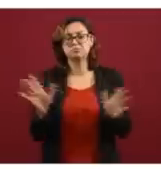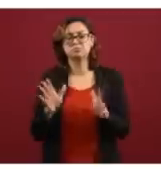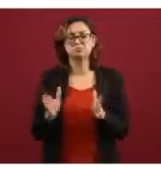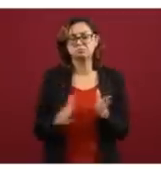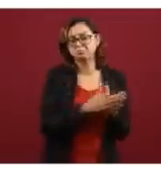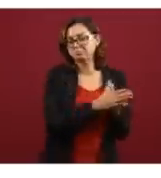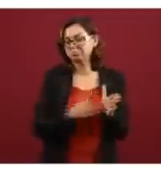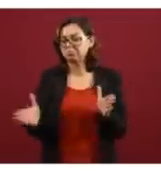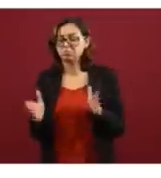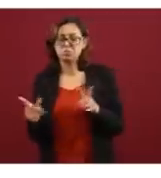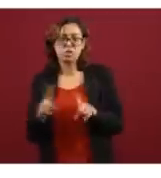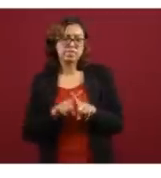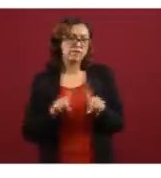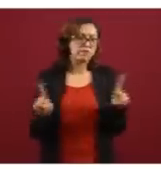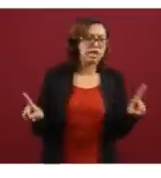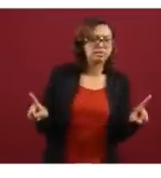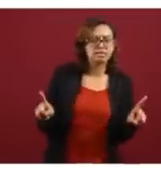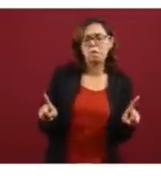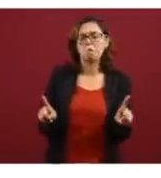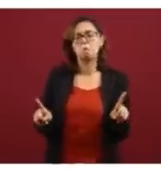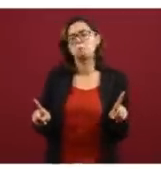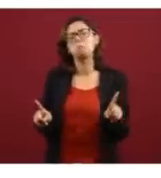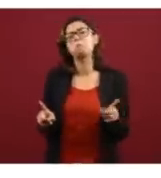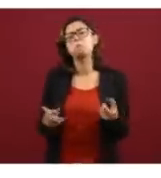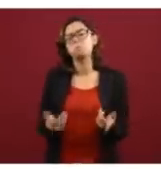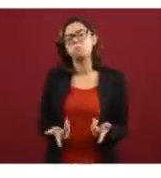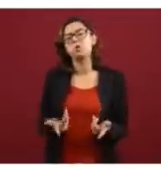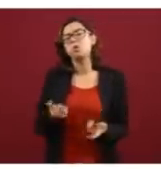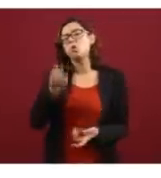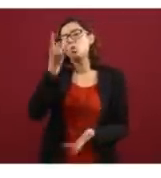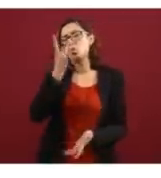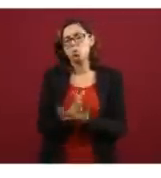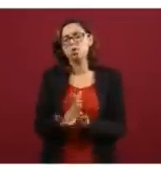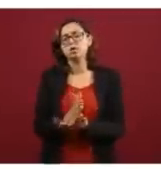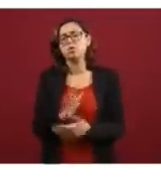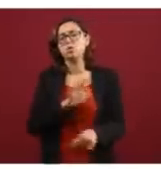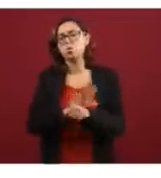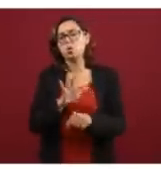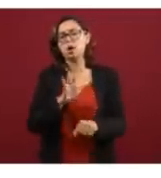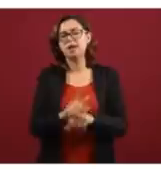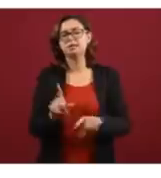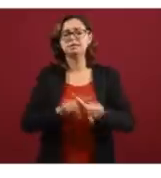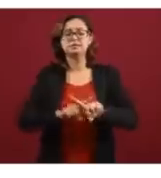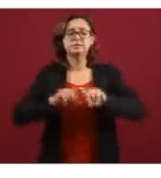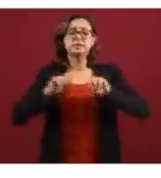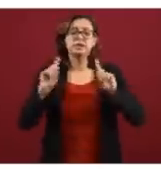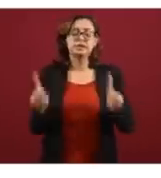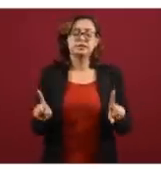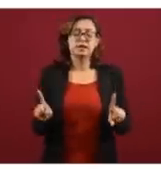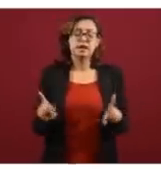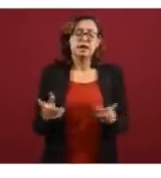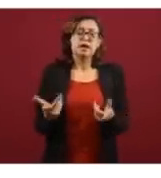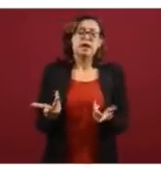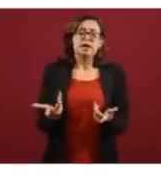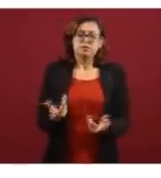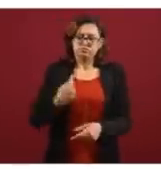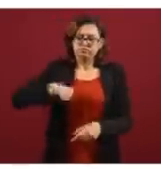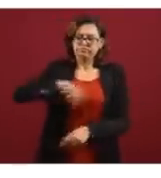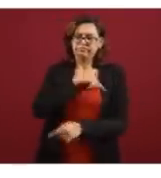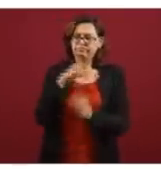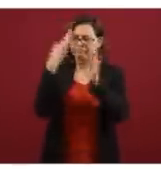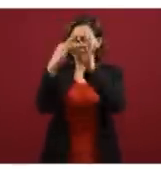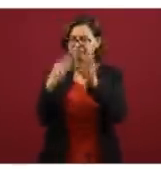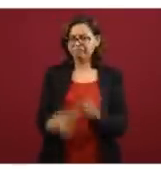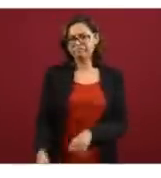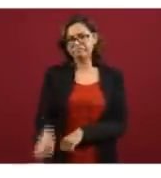temporada es distinta a otra. Lo que sí ha sido distinto en este caso es que hemos aplicado total disciplina y